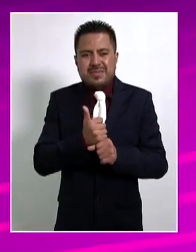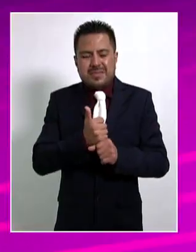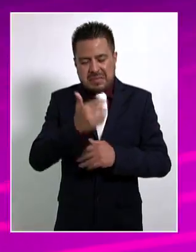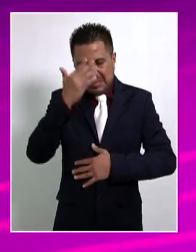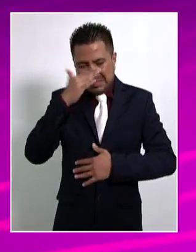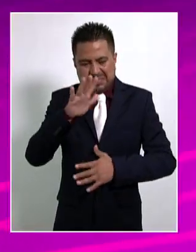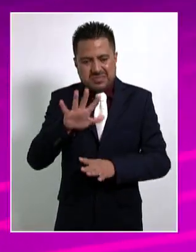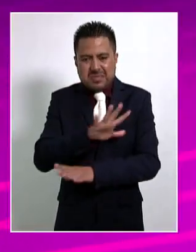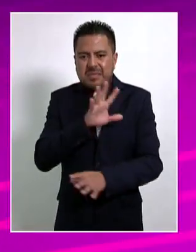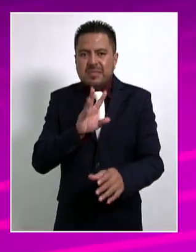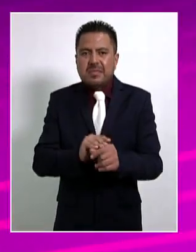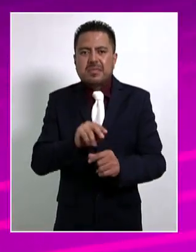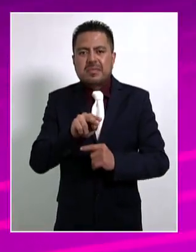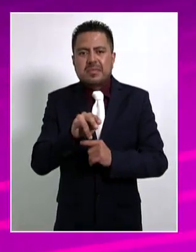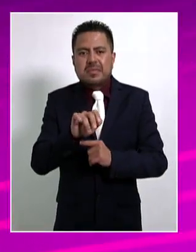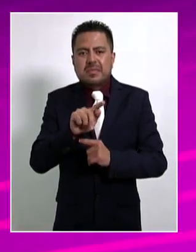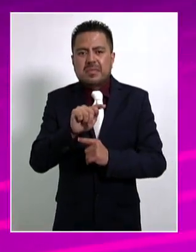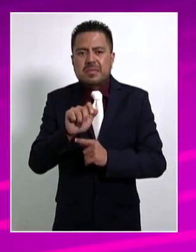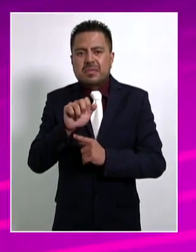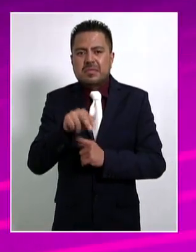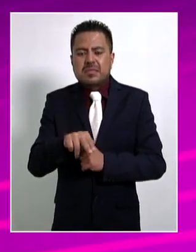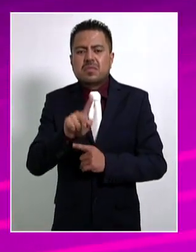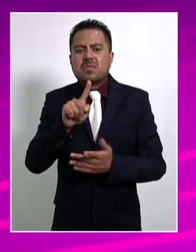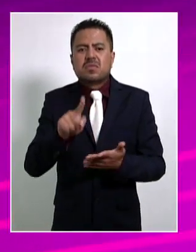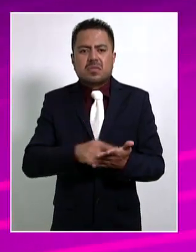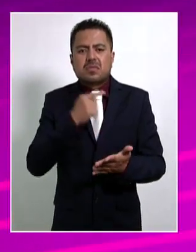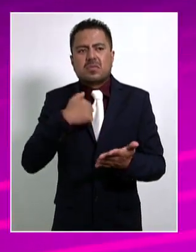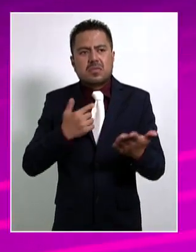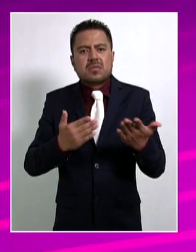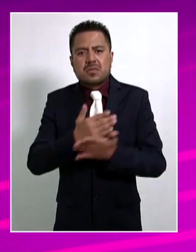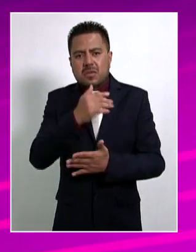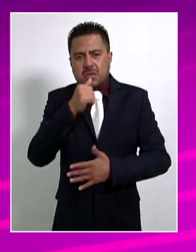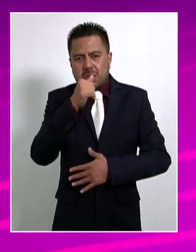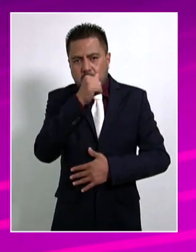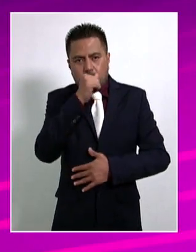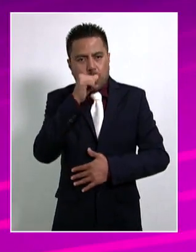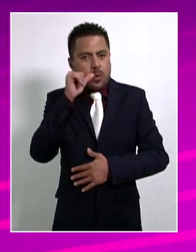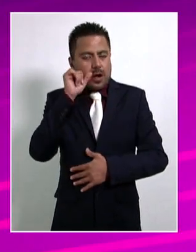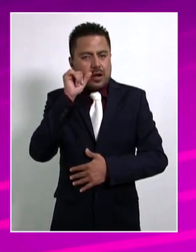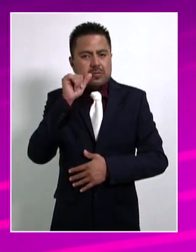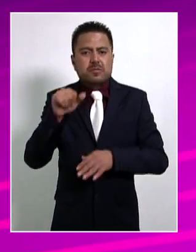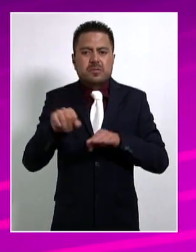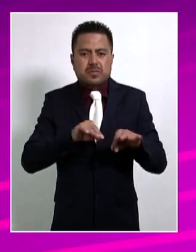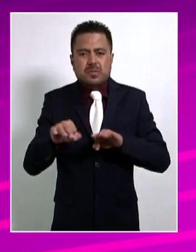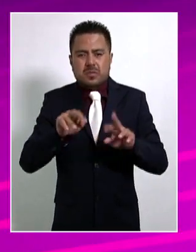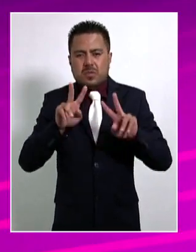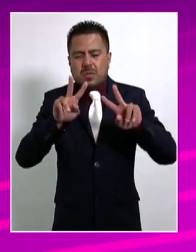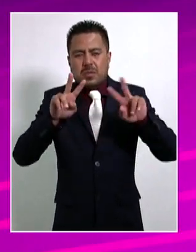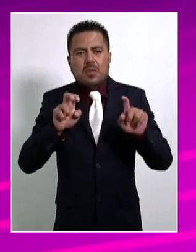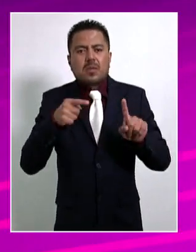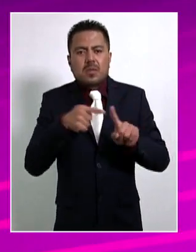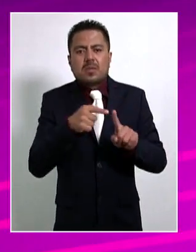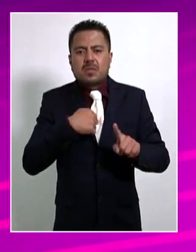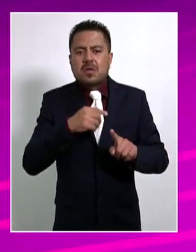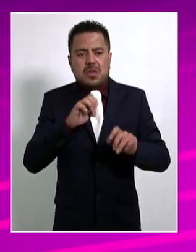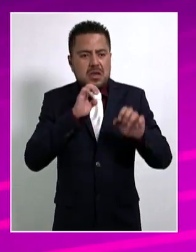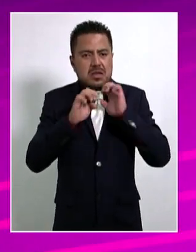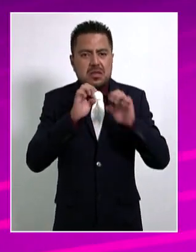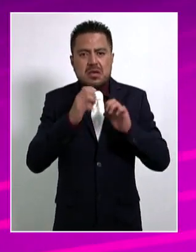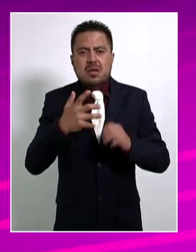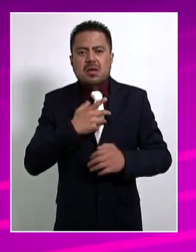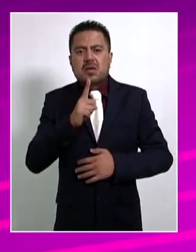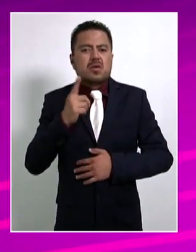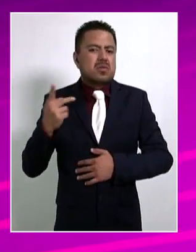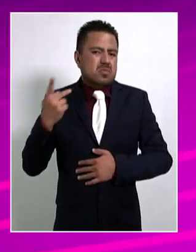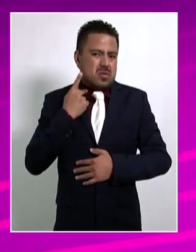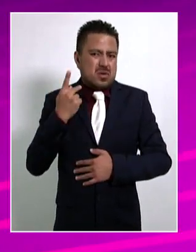sabias. Nathan, una vez fui a Ciudad Juárez a trabajar un tema y tuve una entrevista con un